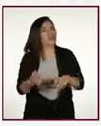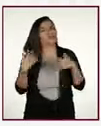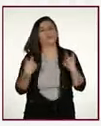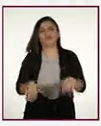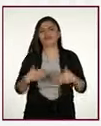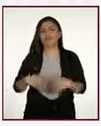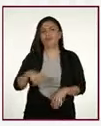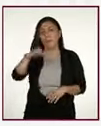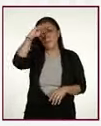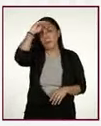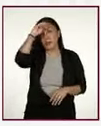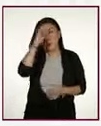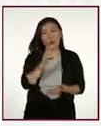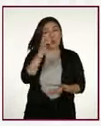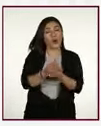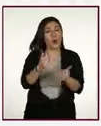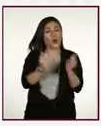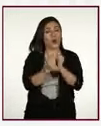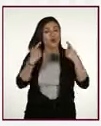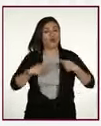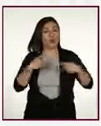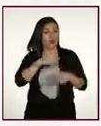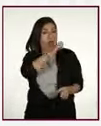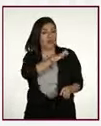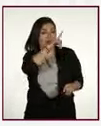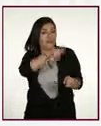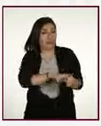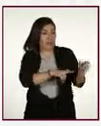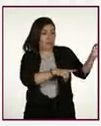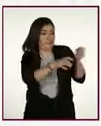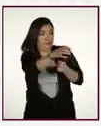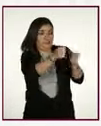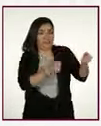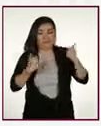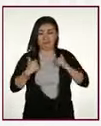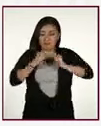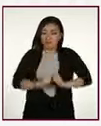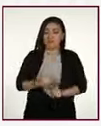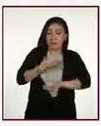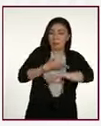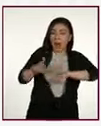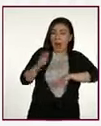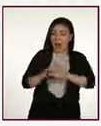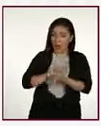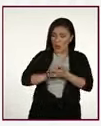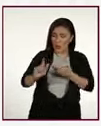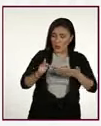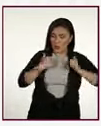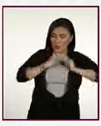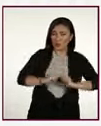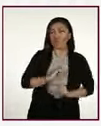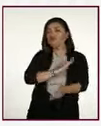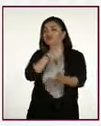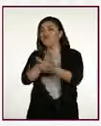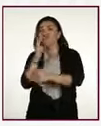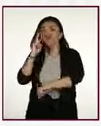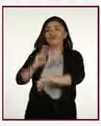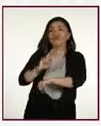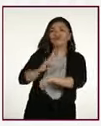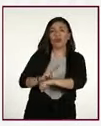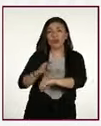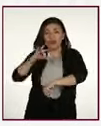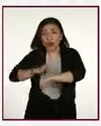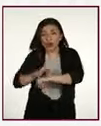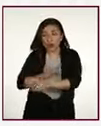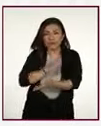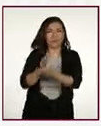comunitaria no es especialistas de blanco, impecables, trabajando en campo. ¿no? O sea, Sí.